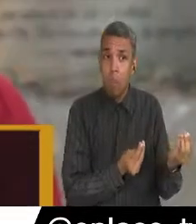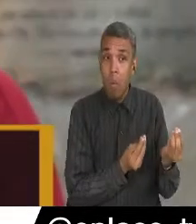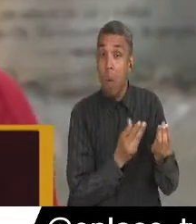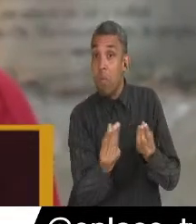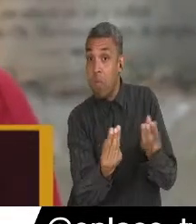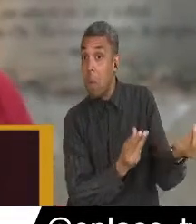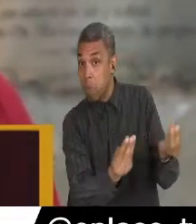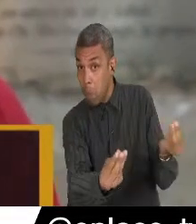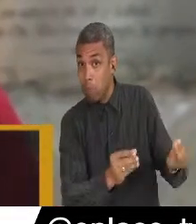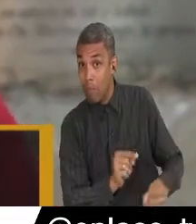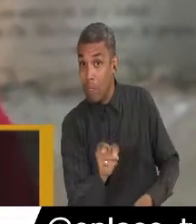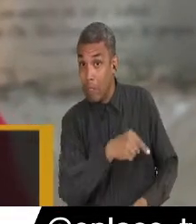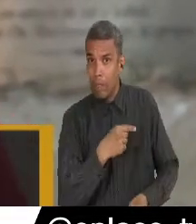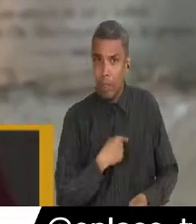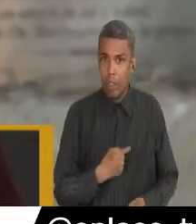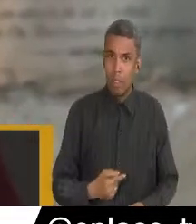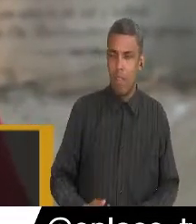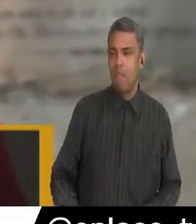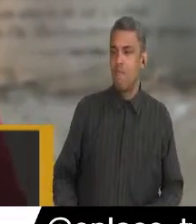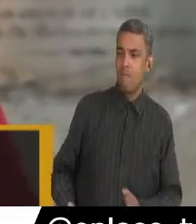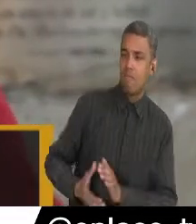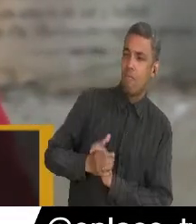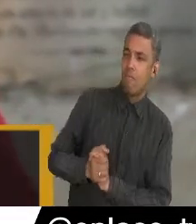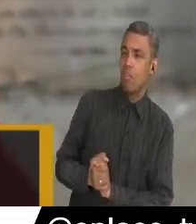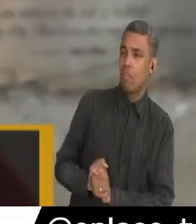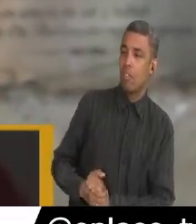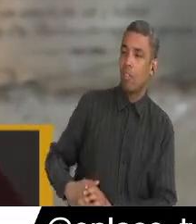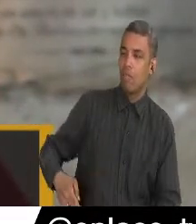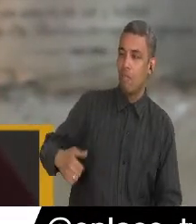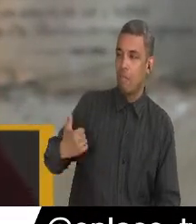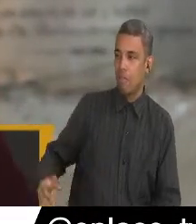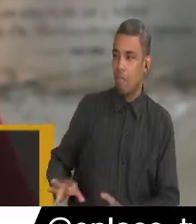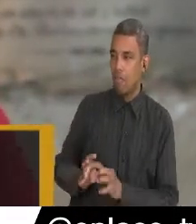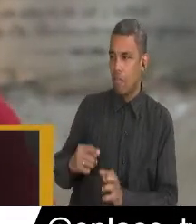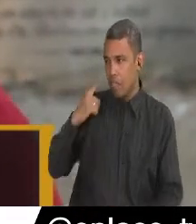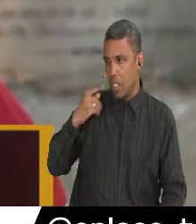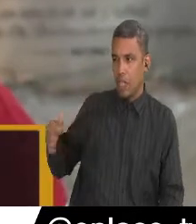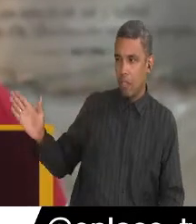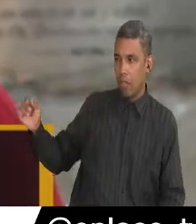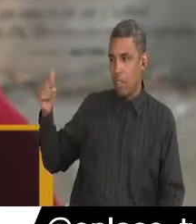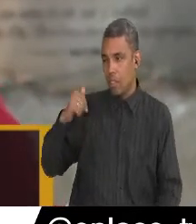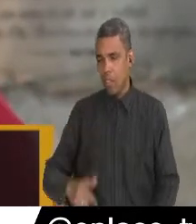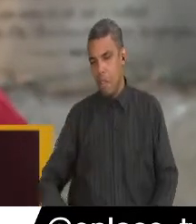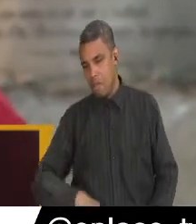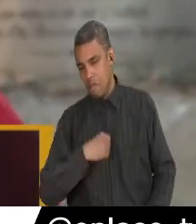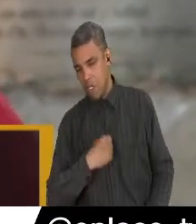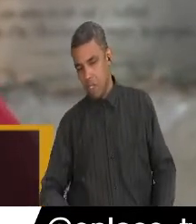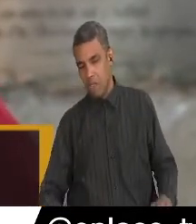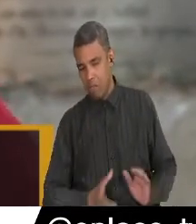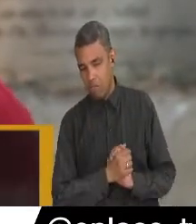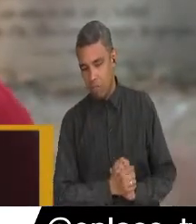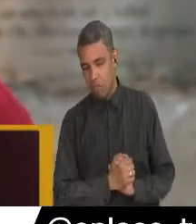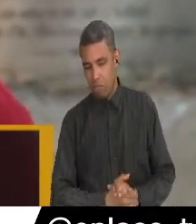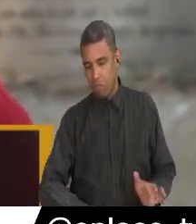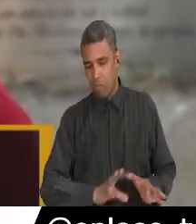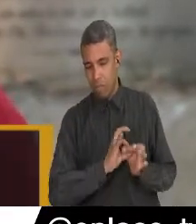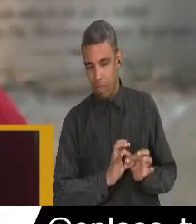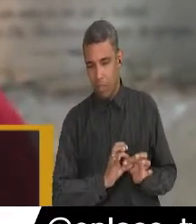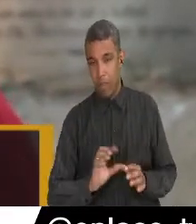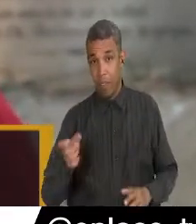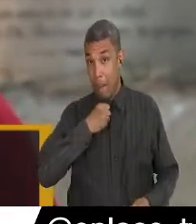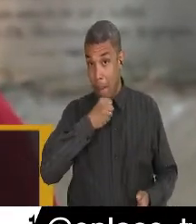esas relaciones de amistad y se dieron esas situaciones. Entonces, más allá de la persona de que defendía el